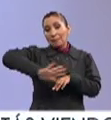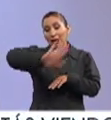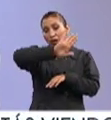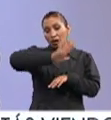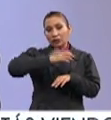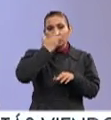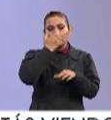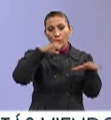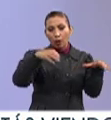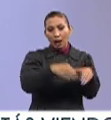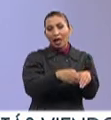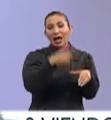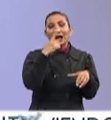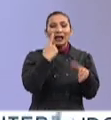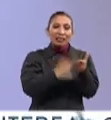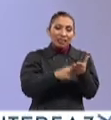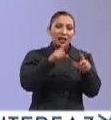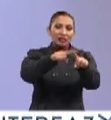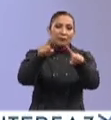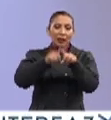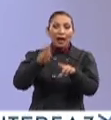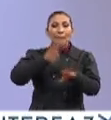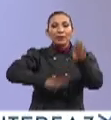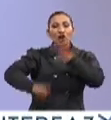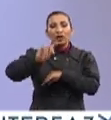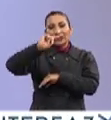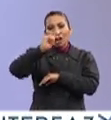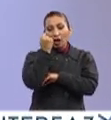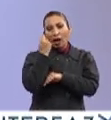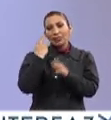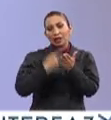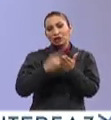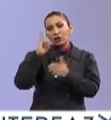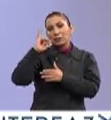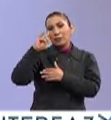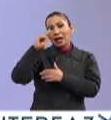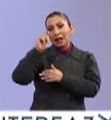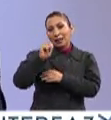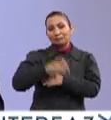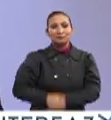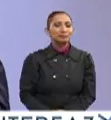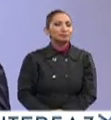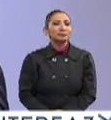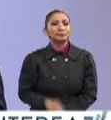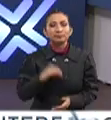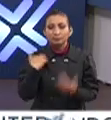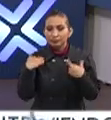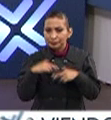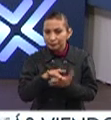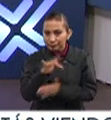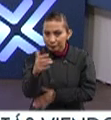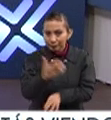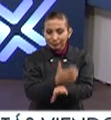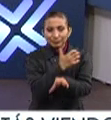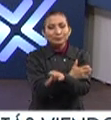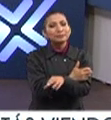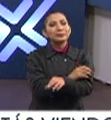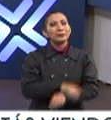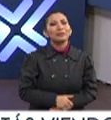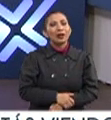Unidad Profesional Interdisciplinaria de Biotecnología del Instituto Politécnico Nacional. Maestro, gracias por estar con